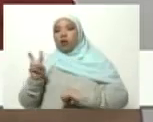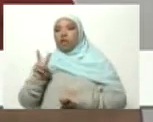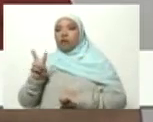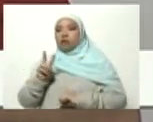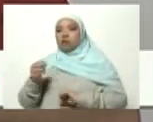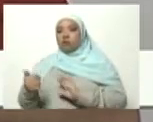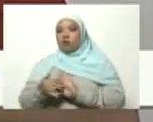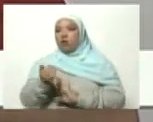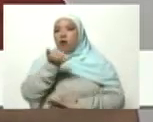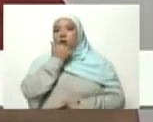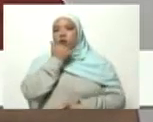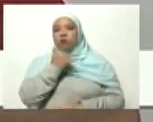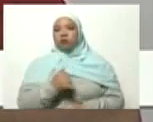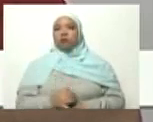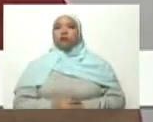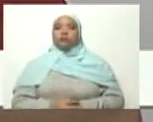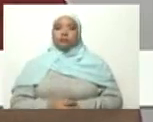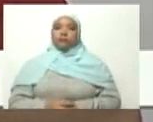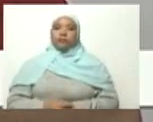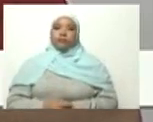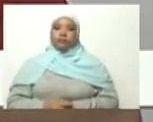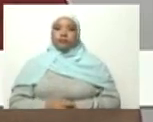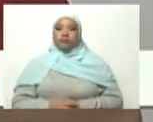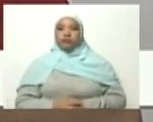error, pero su arrogancia no les da para eso.